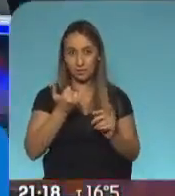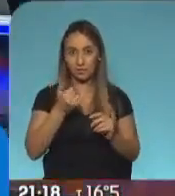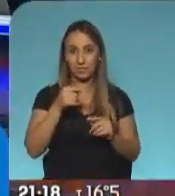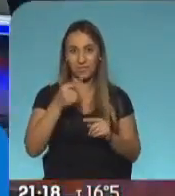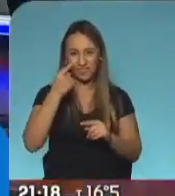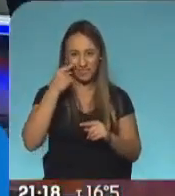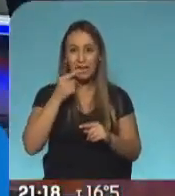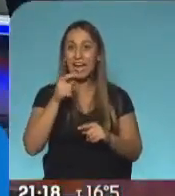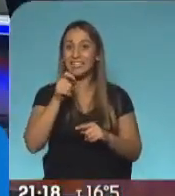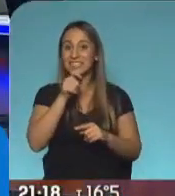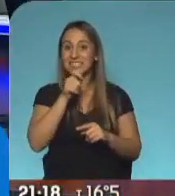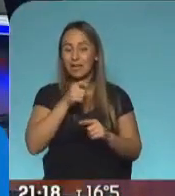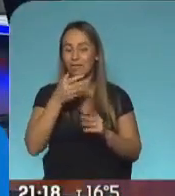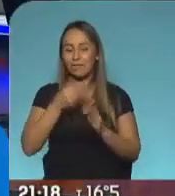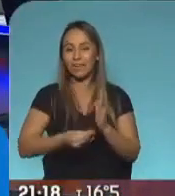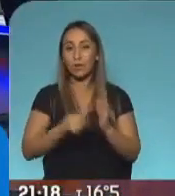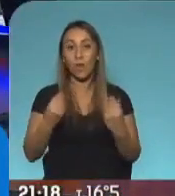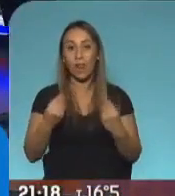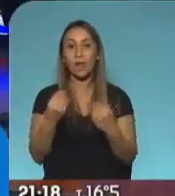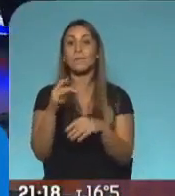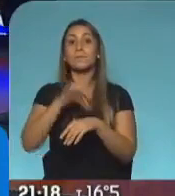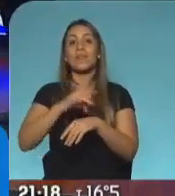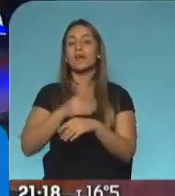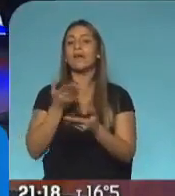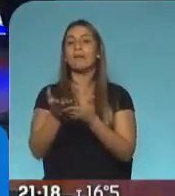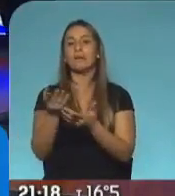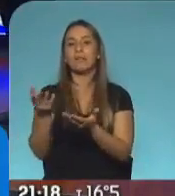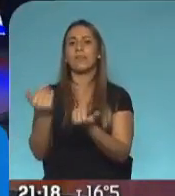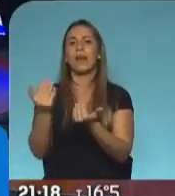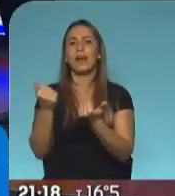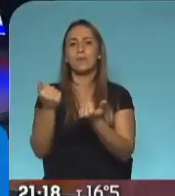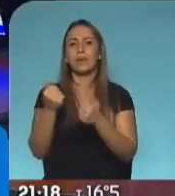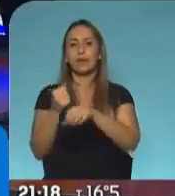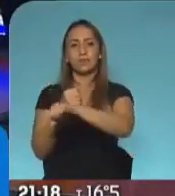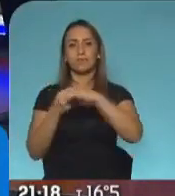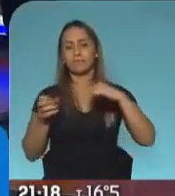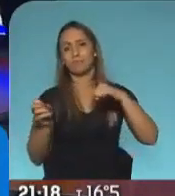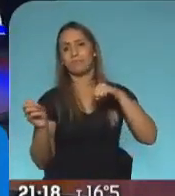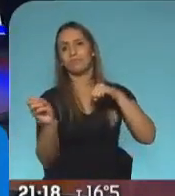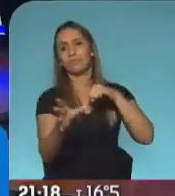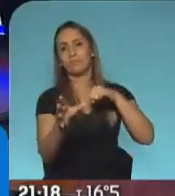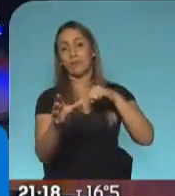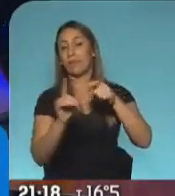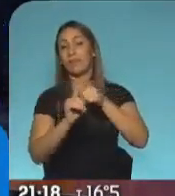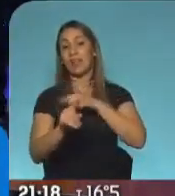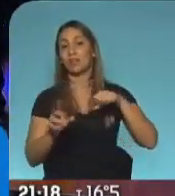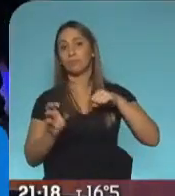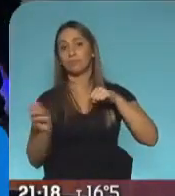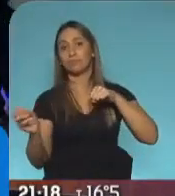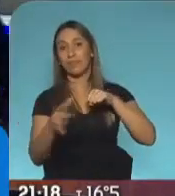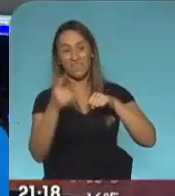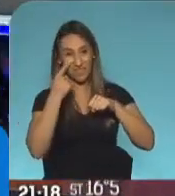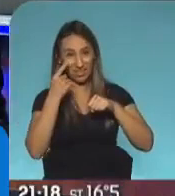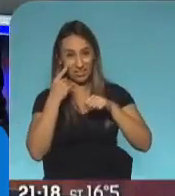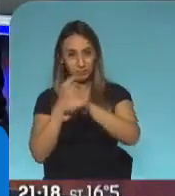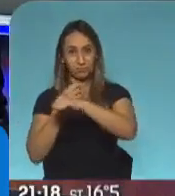parte que la chica comete el error ella el médico le manda que le pase el material por una habitación contigua y se lo da directamente estas